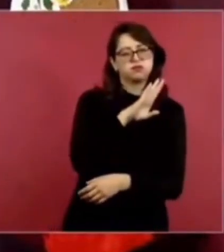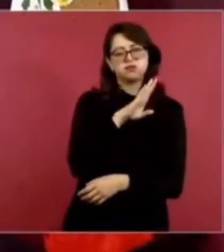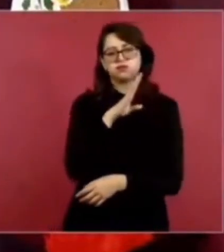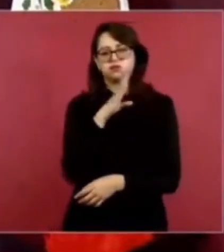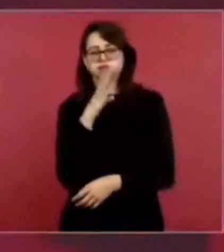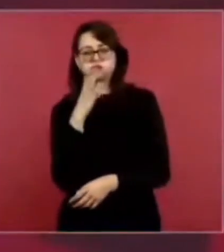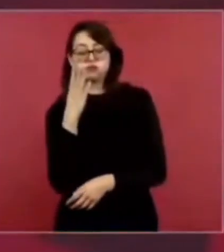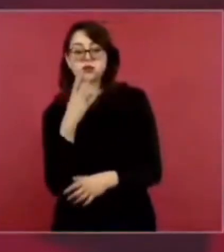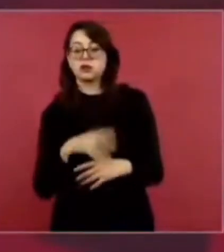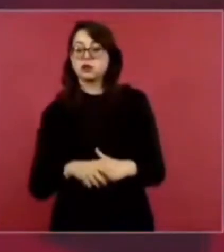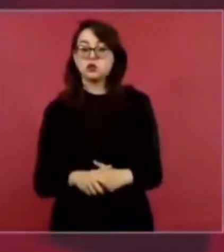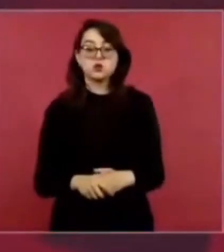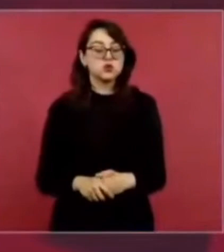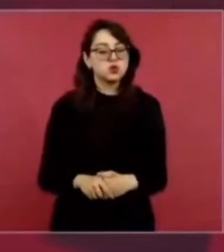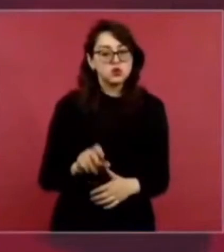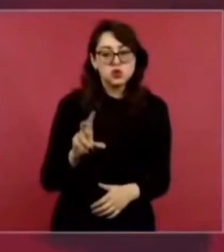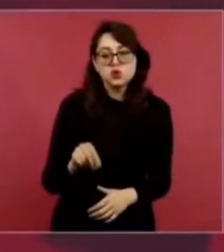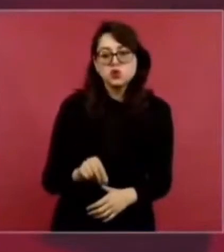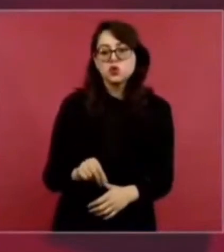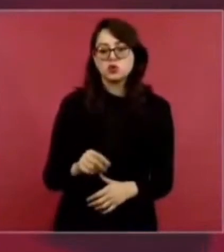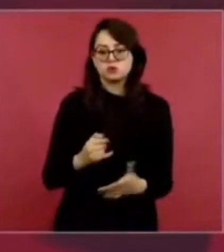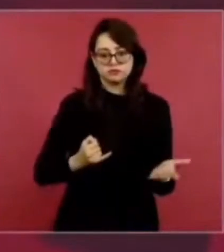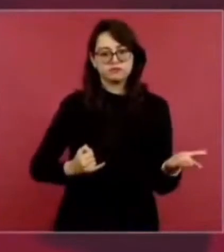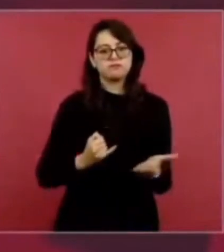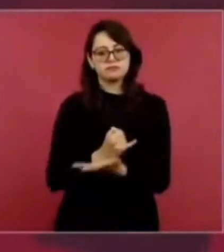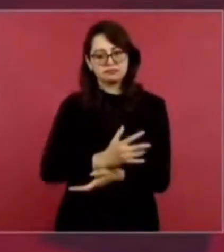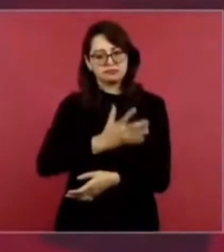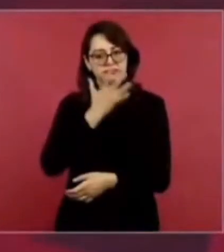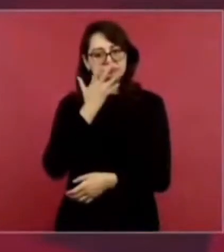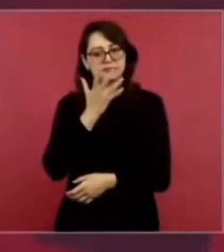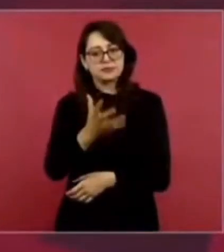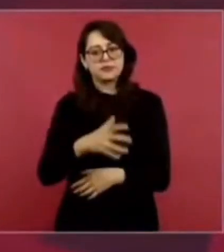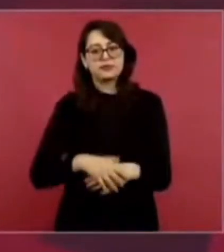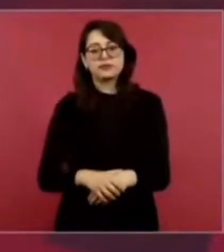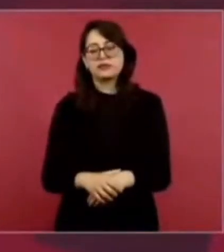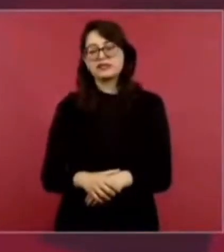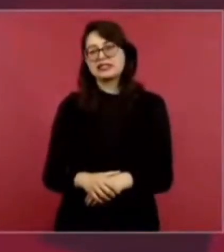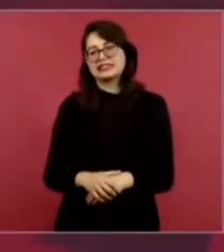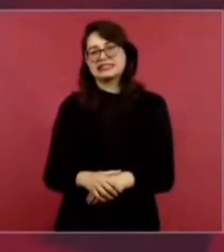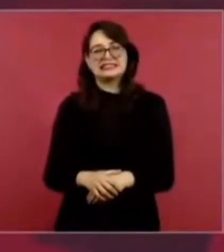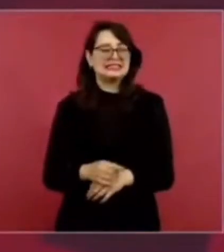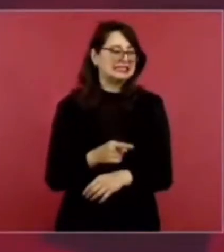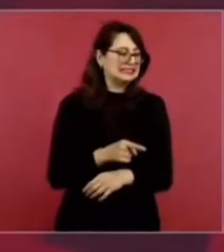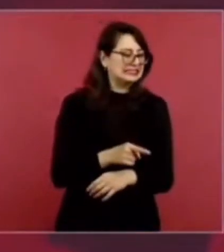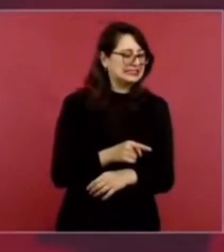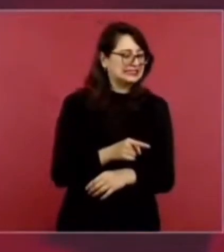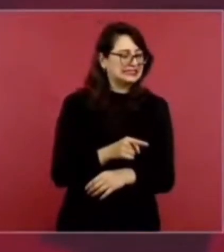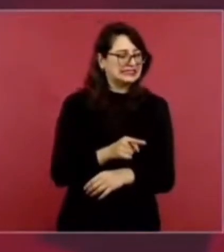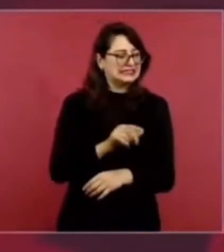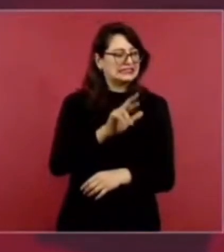¿Qué van a decir los republicanos